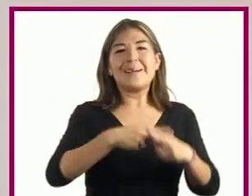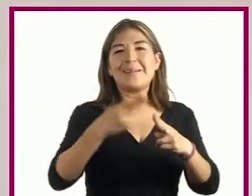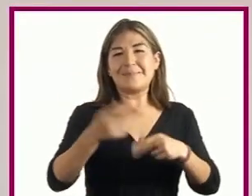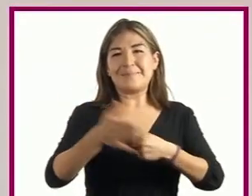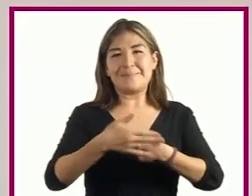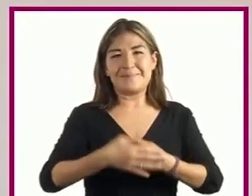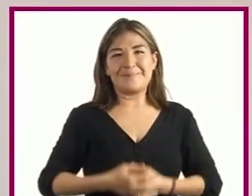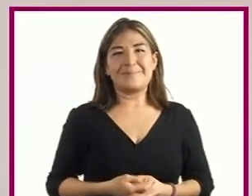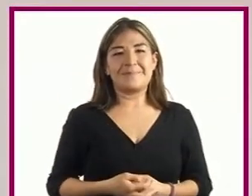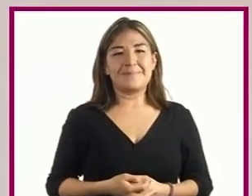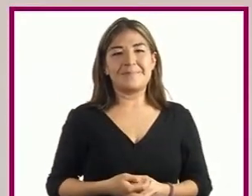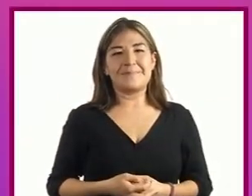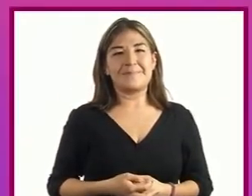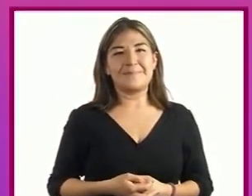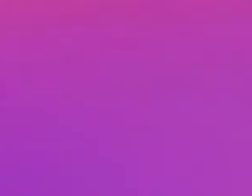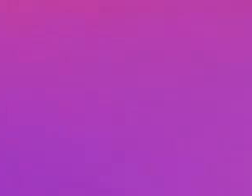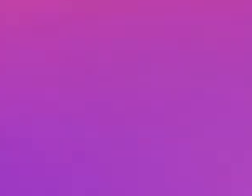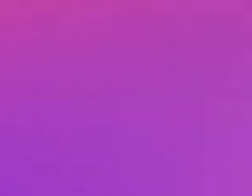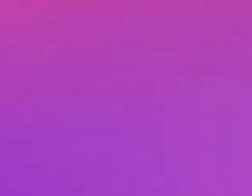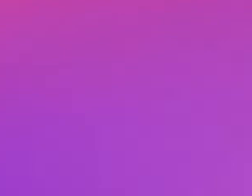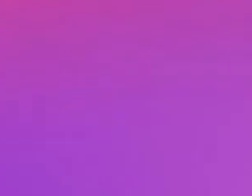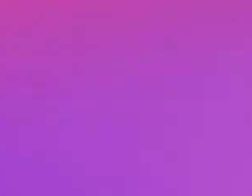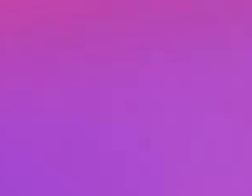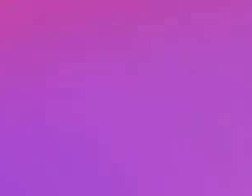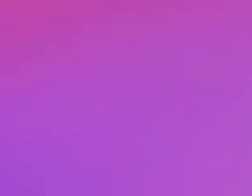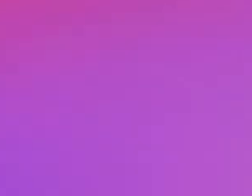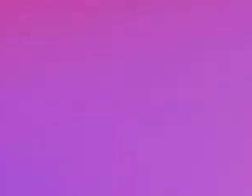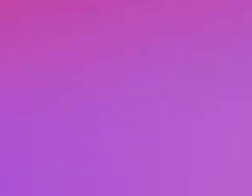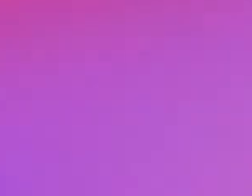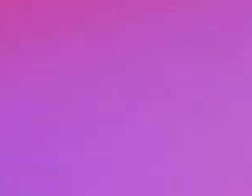¡Hasta la próxima! Si tienes